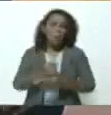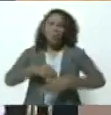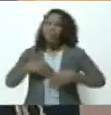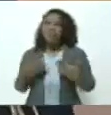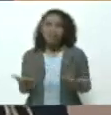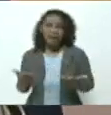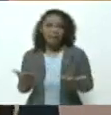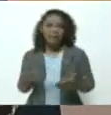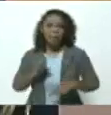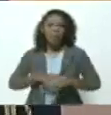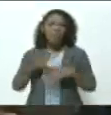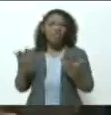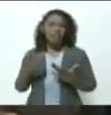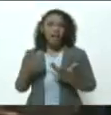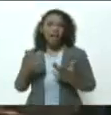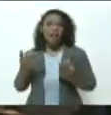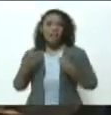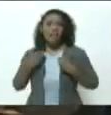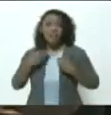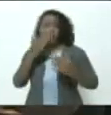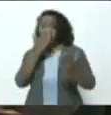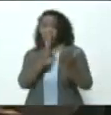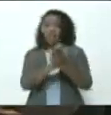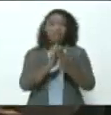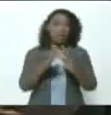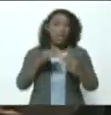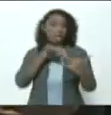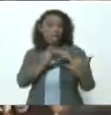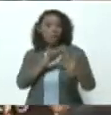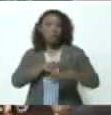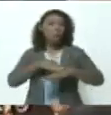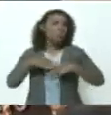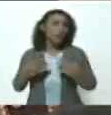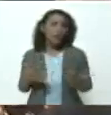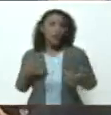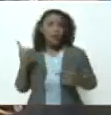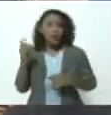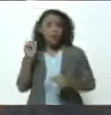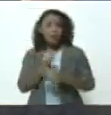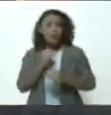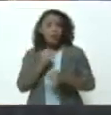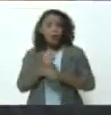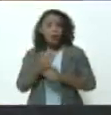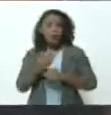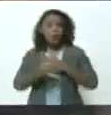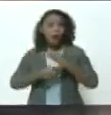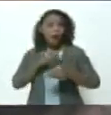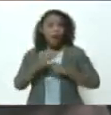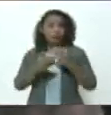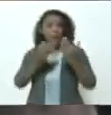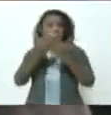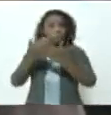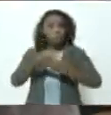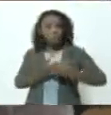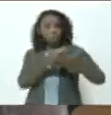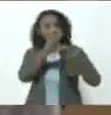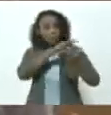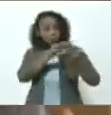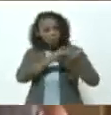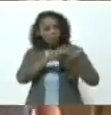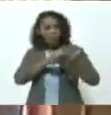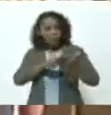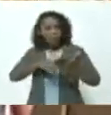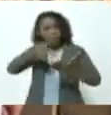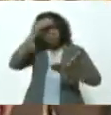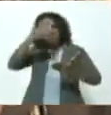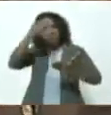por qué arriesgaba su vida. Todo eso realmente pues es un trabajo que uno hace, estudia, lee, se